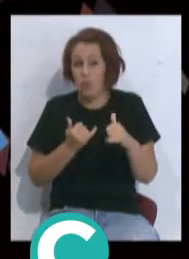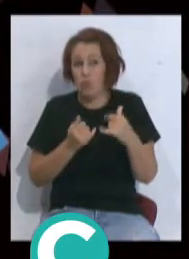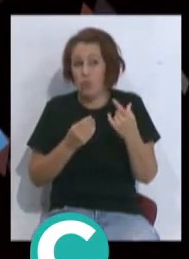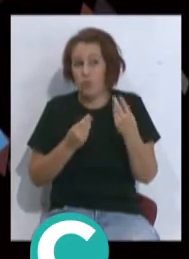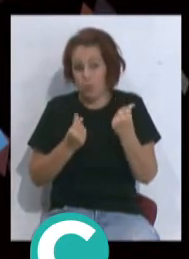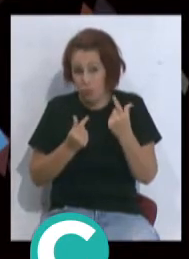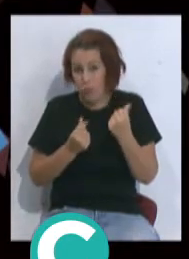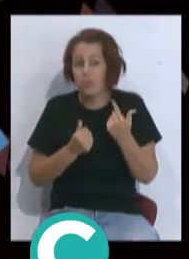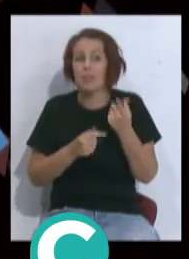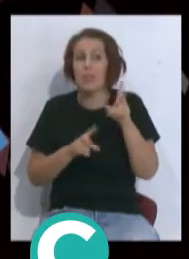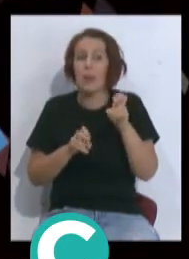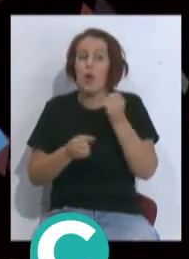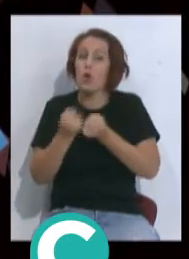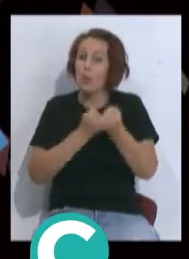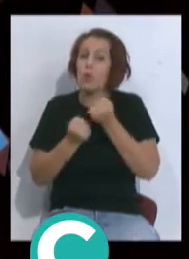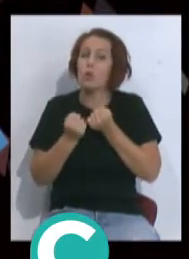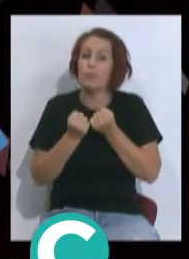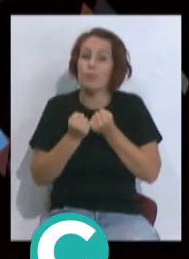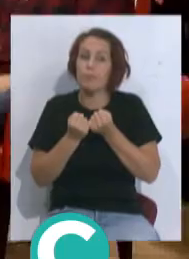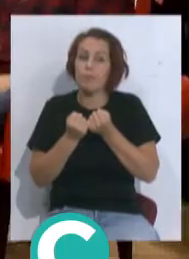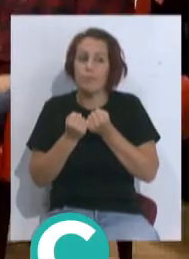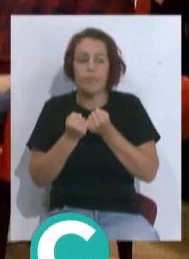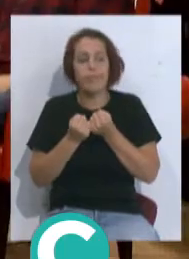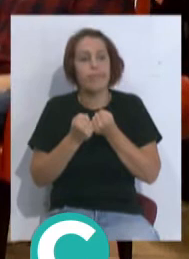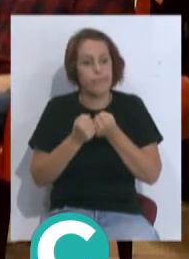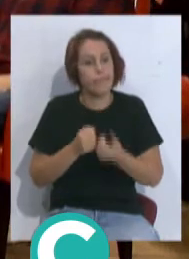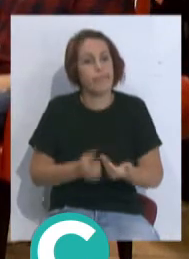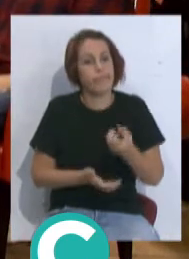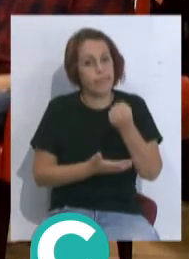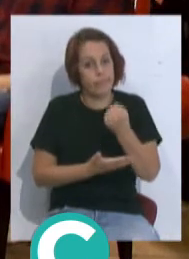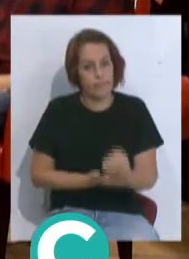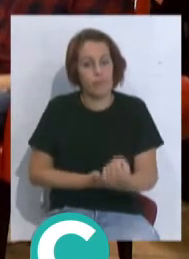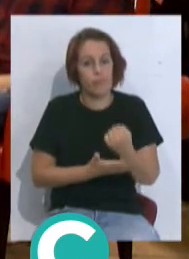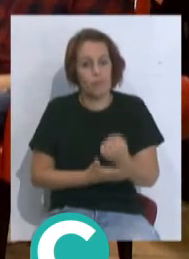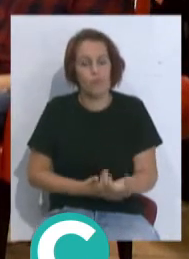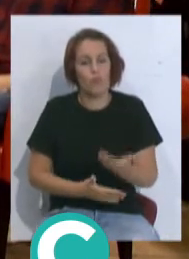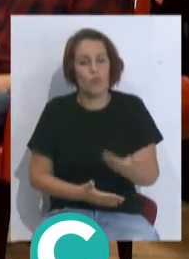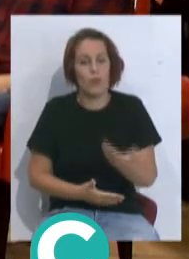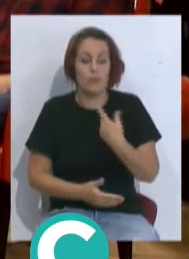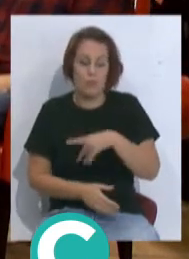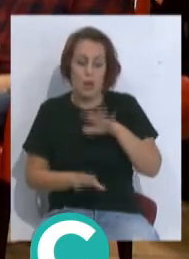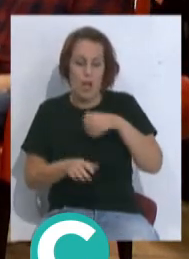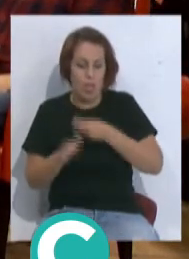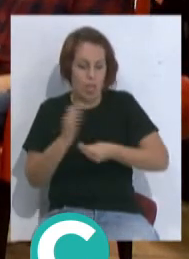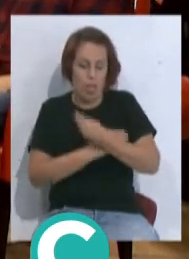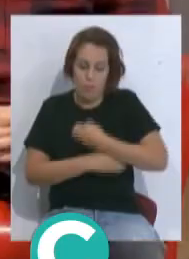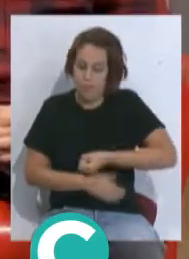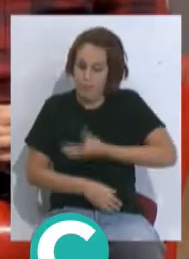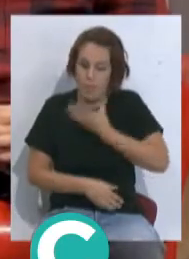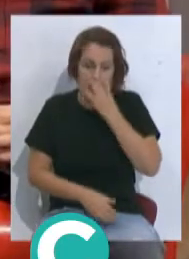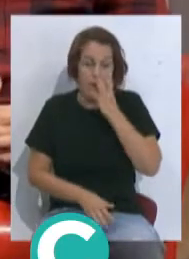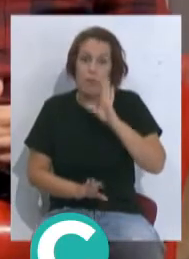tema económico y. Pesa muchas veces más. Claro. O sea, que nosotros somos de Cádiz, somos unos picados, nos encanta, pero